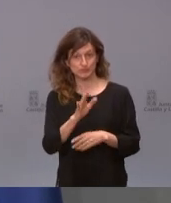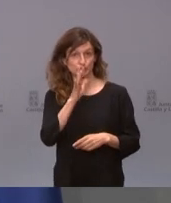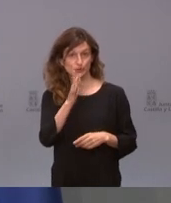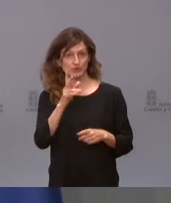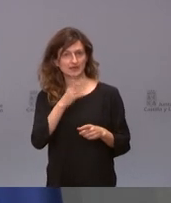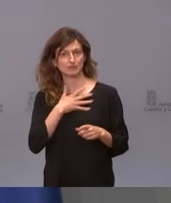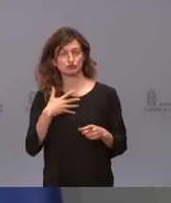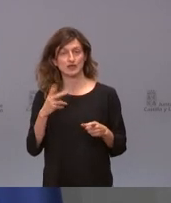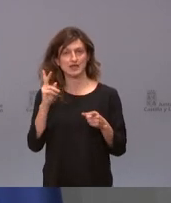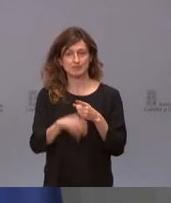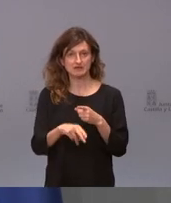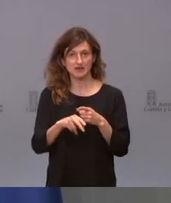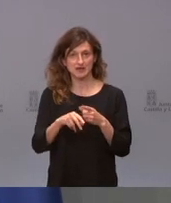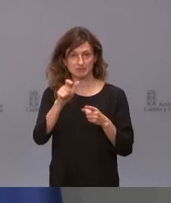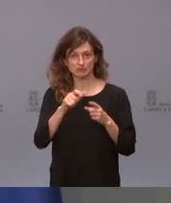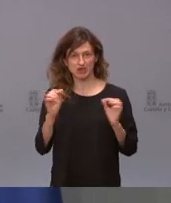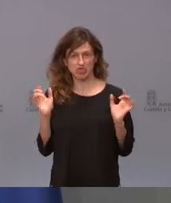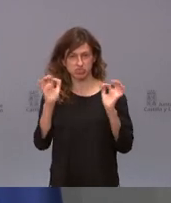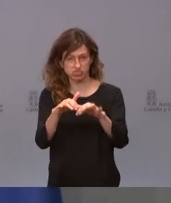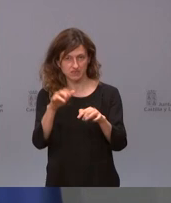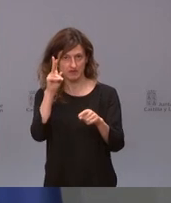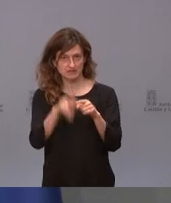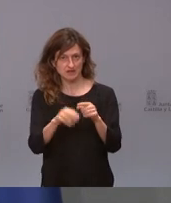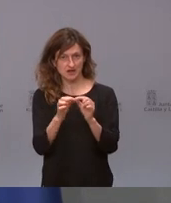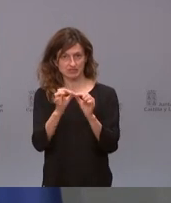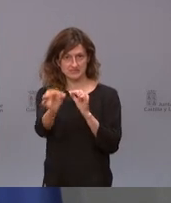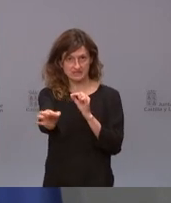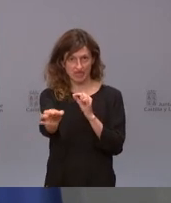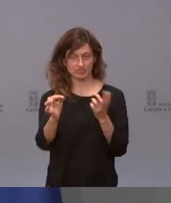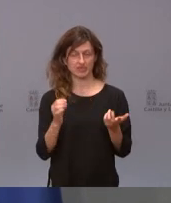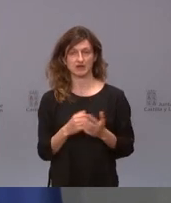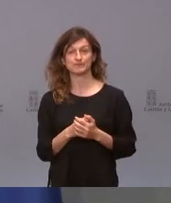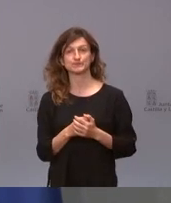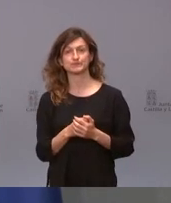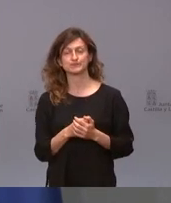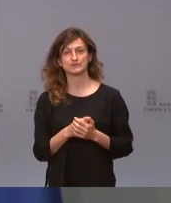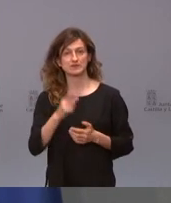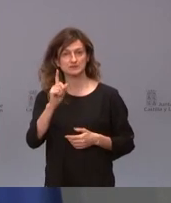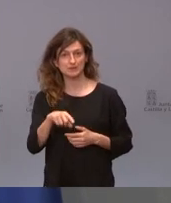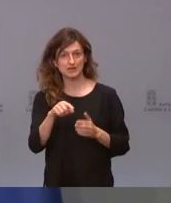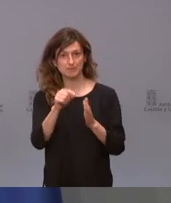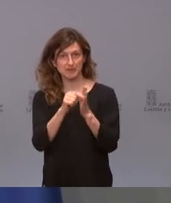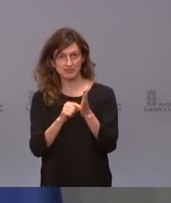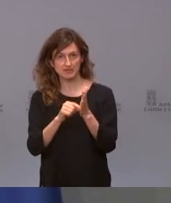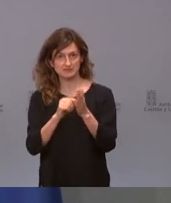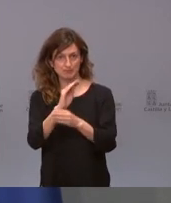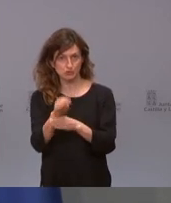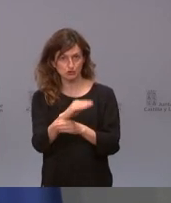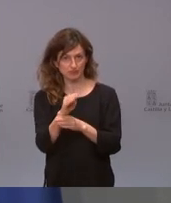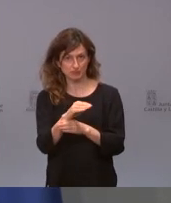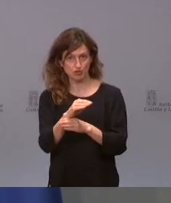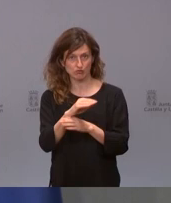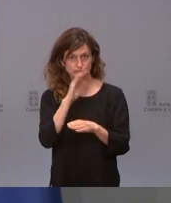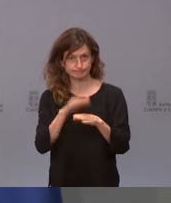evitar las aglomeraciones tenemos que buscar distancia tenemos que aplicar todas las medidas de protección y en